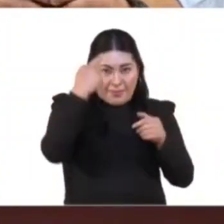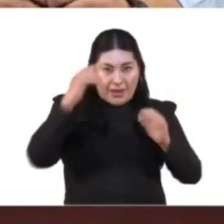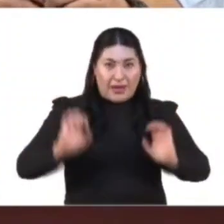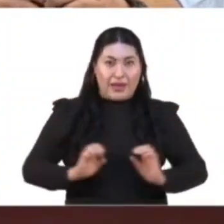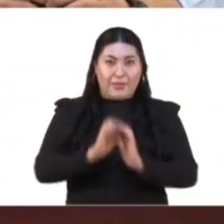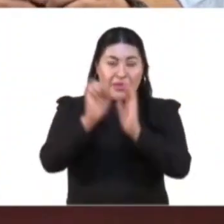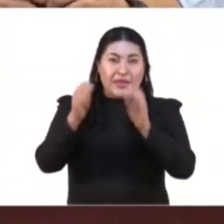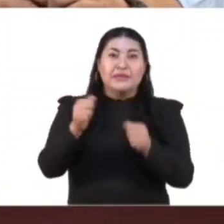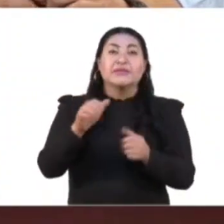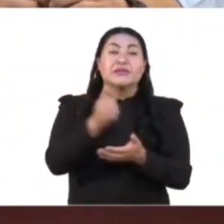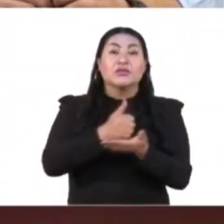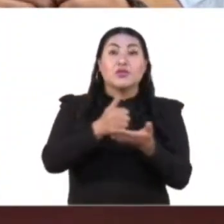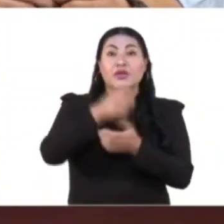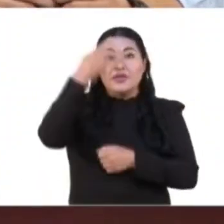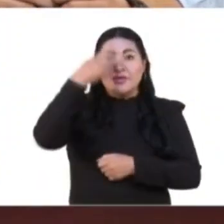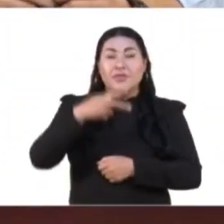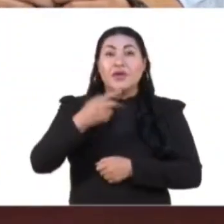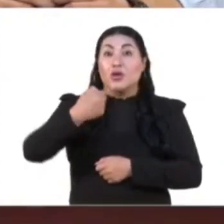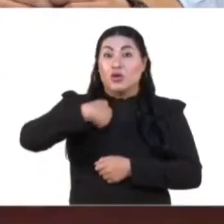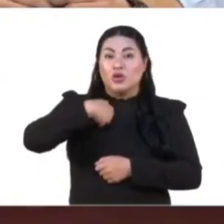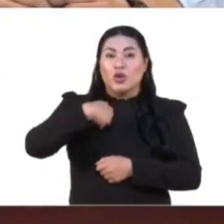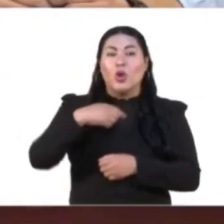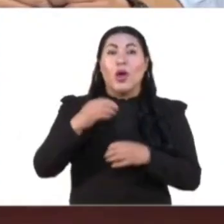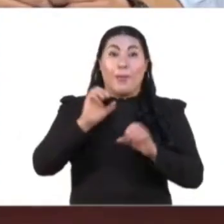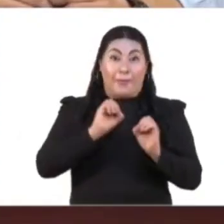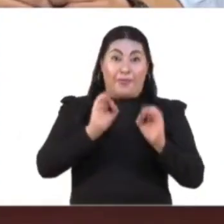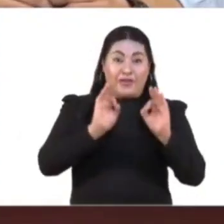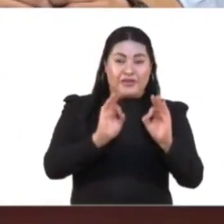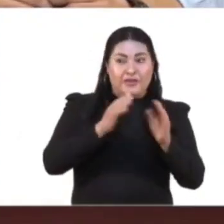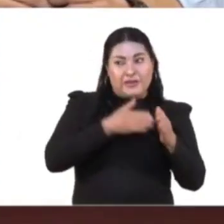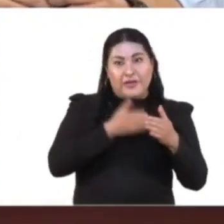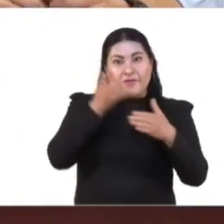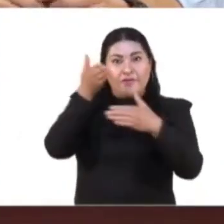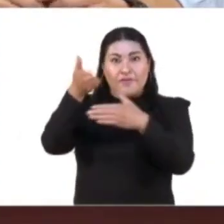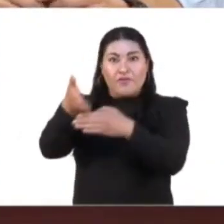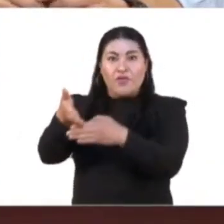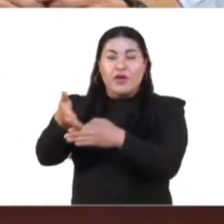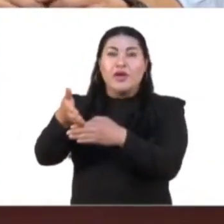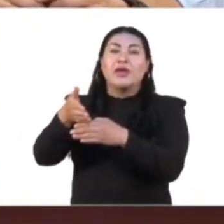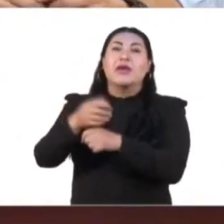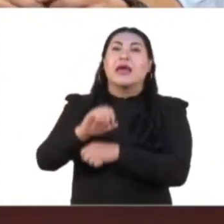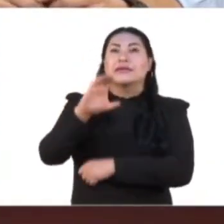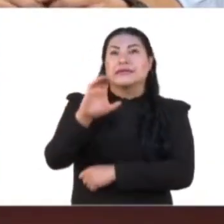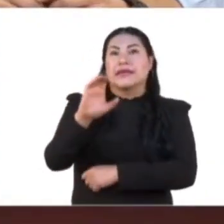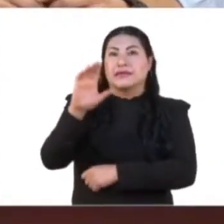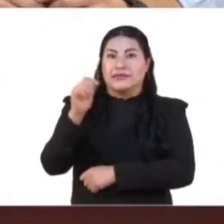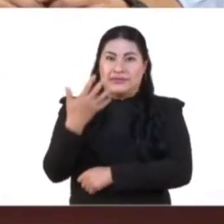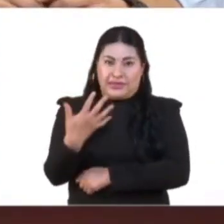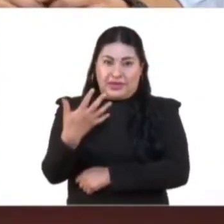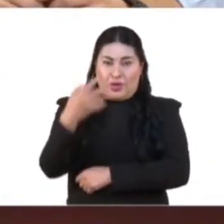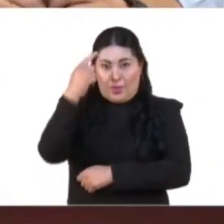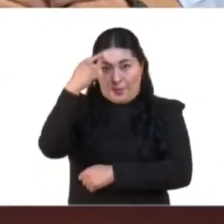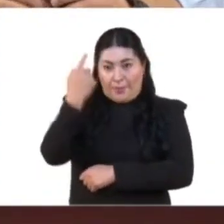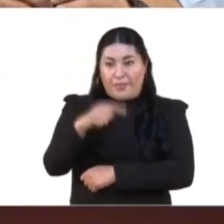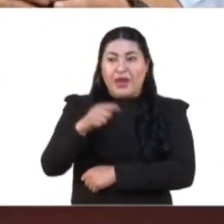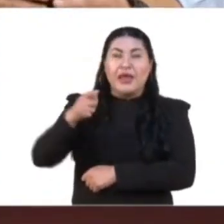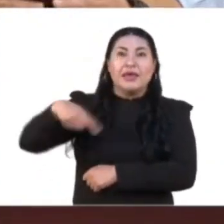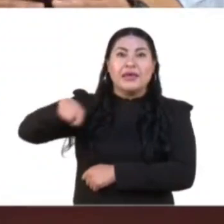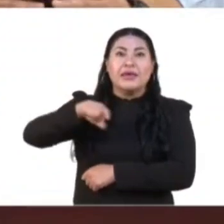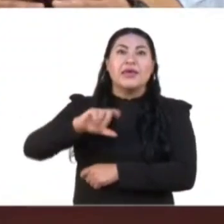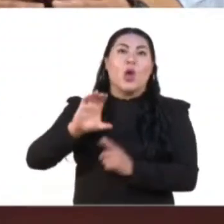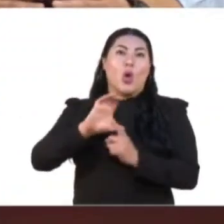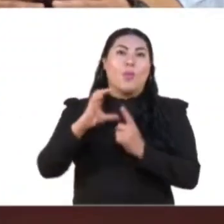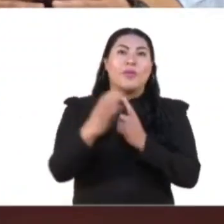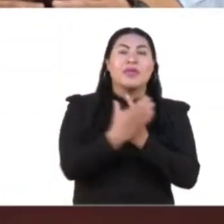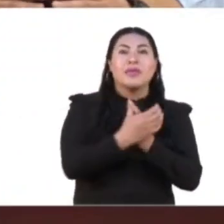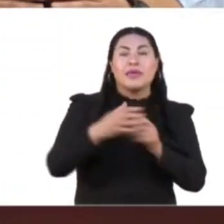la Ciudad de México, me trasladé desde mi oficina en el antiguo Palacio del Ayuntamiento al C5 para instalar el Comité de